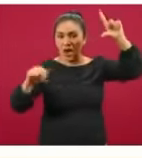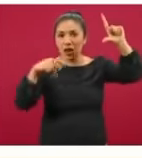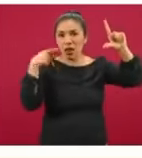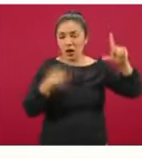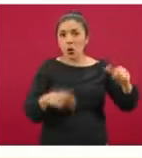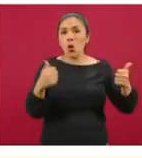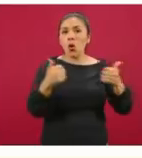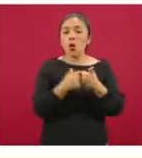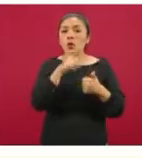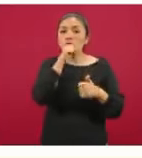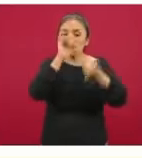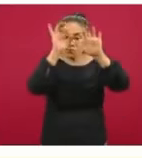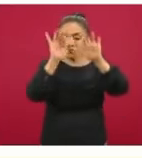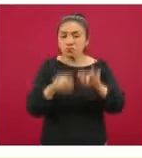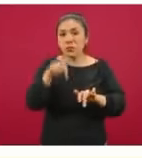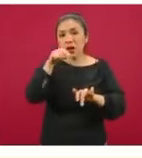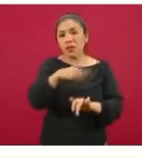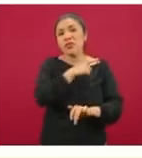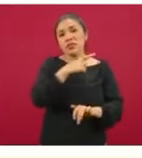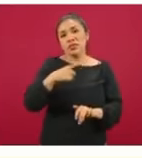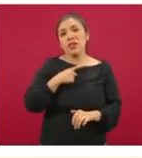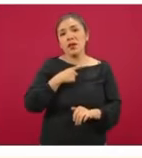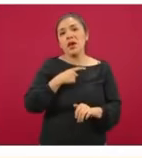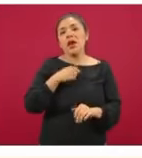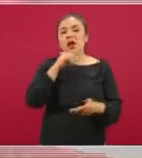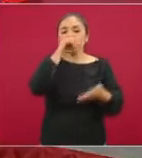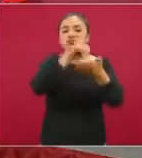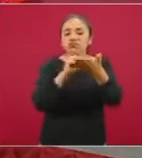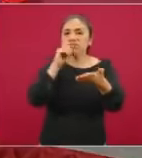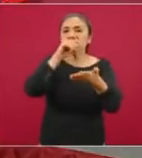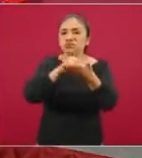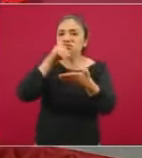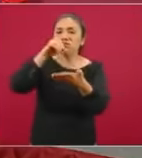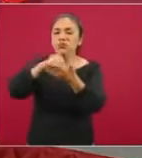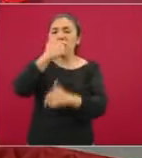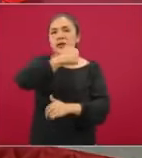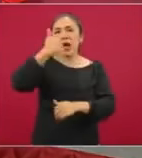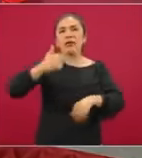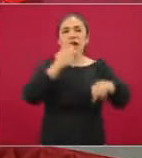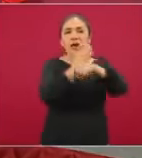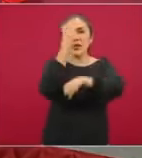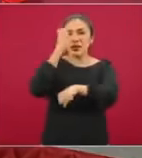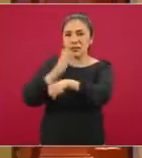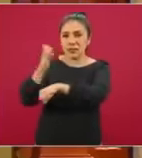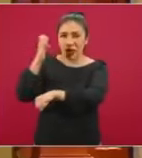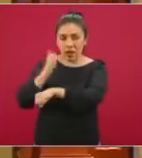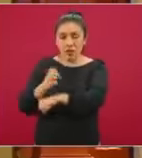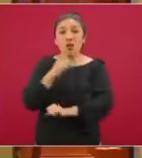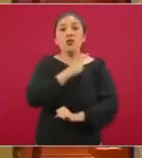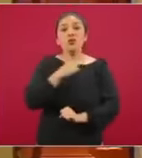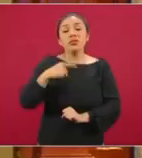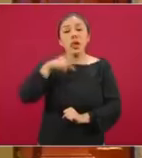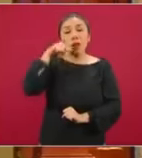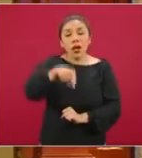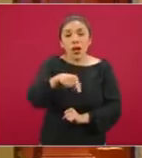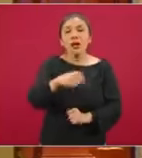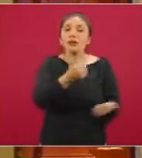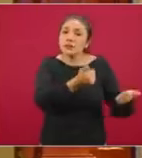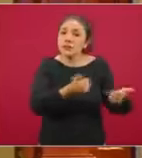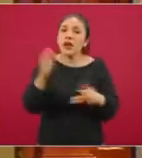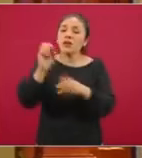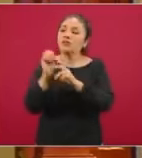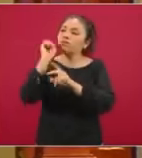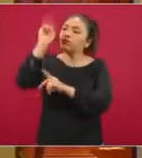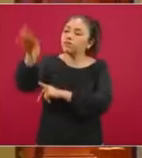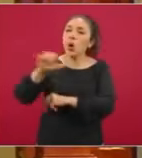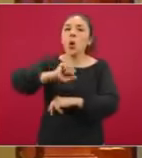su momento tenían que ser lógicamente llenados por cada una de las entidades y que tenían que ser pues enviados a los